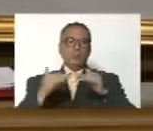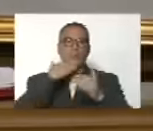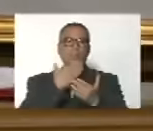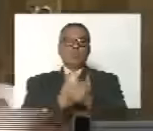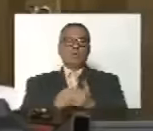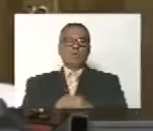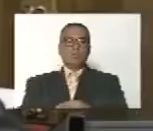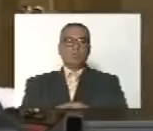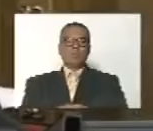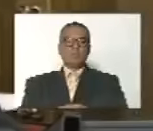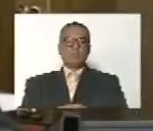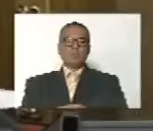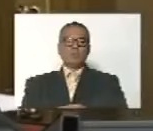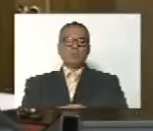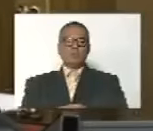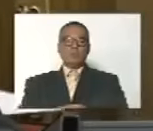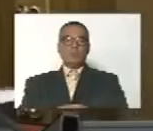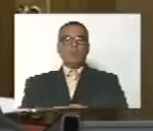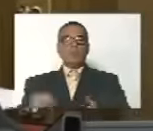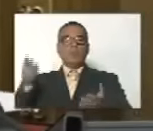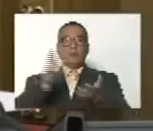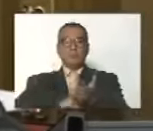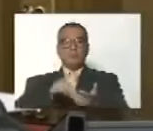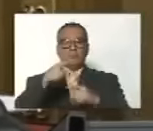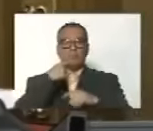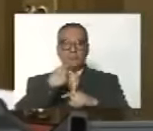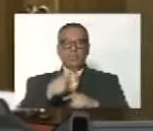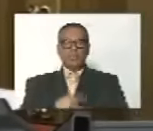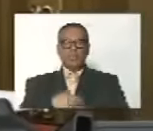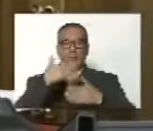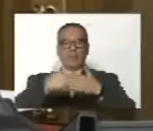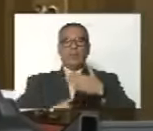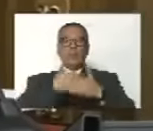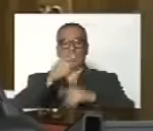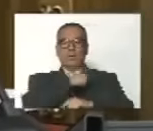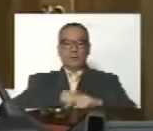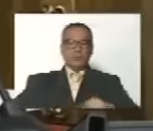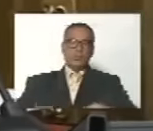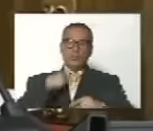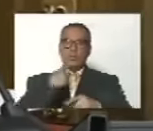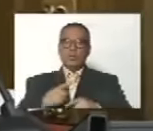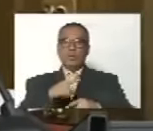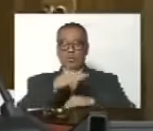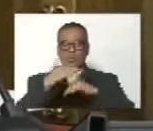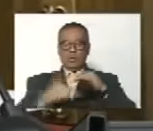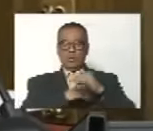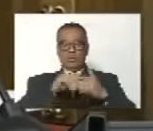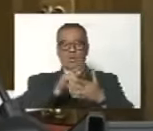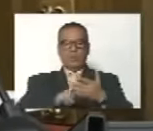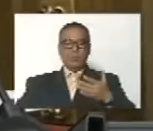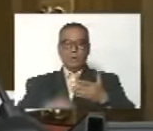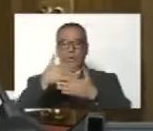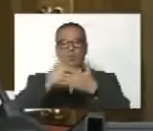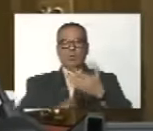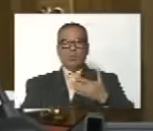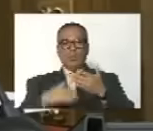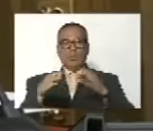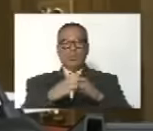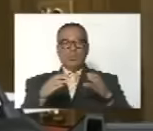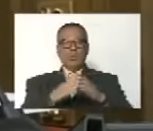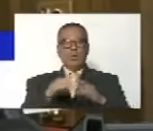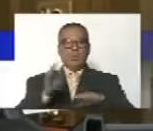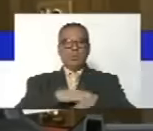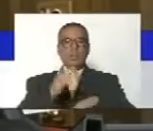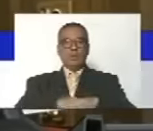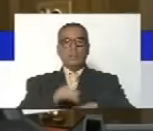Gracias. Retomo, presidente. Adelante. Acto seguido, el presidente solicitó del subsecretario la lectura del acta de la sesión ordinaria del